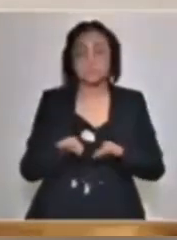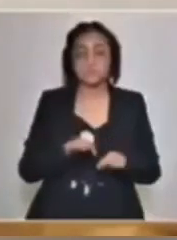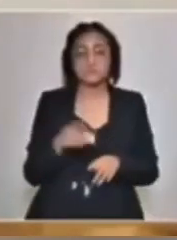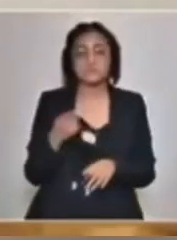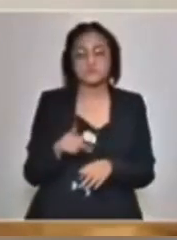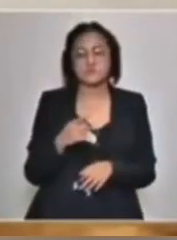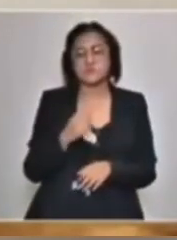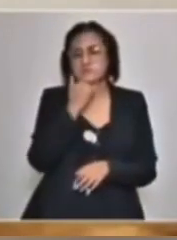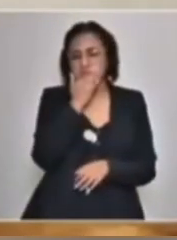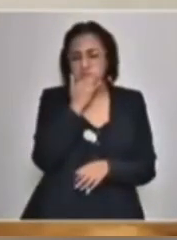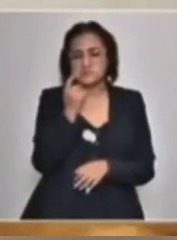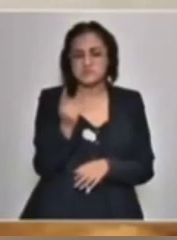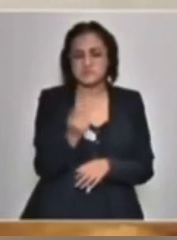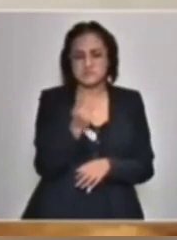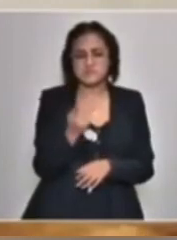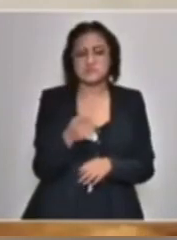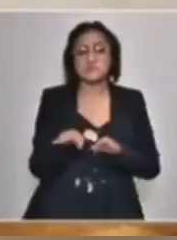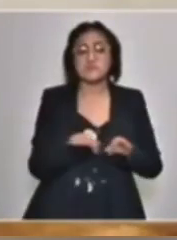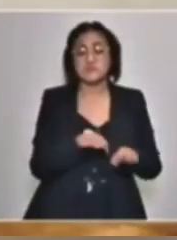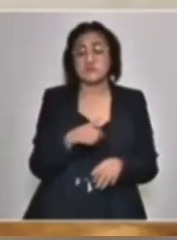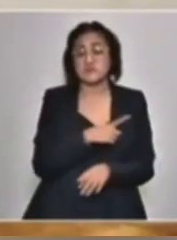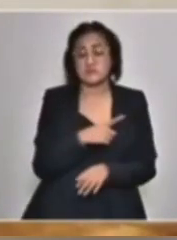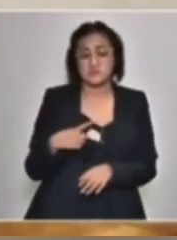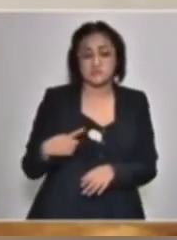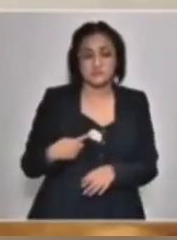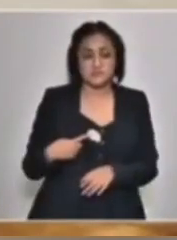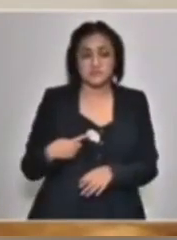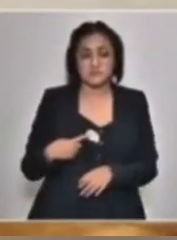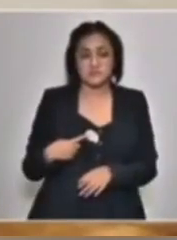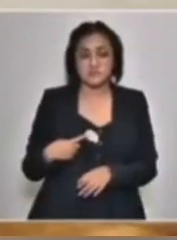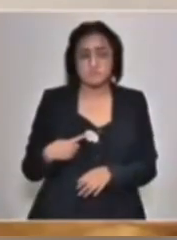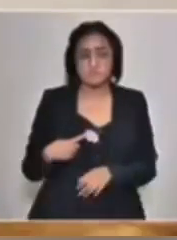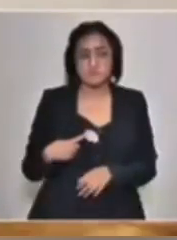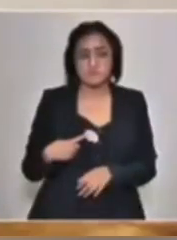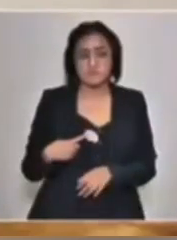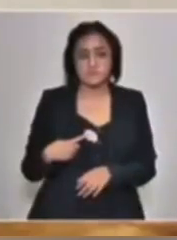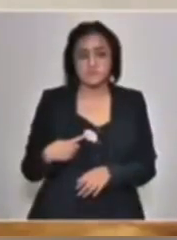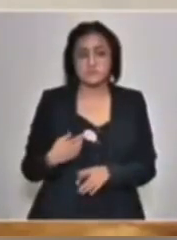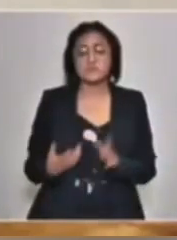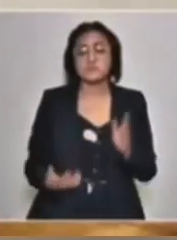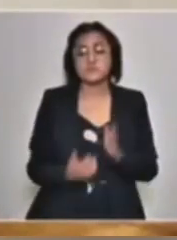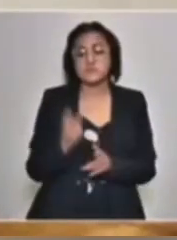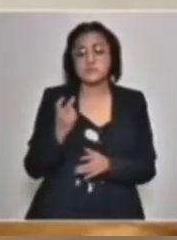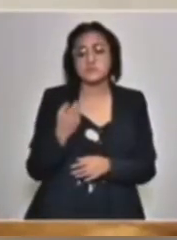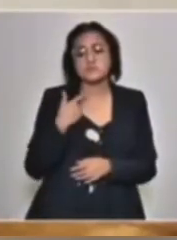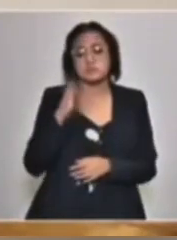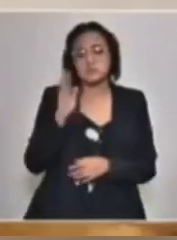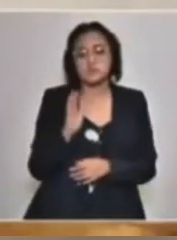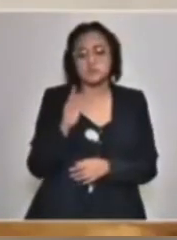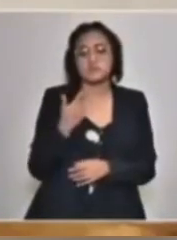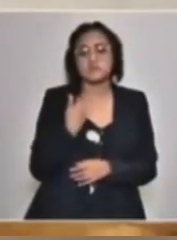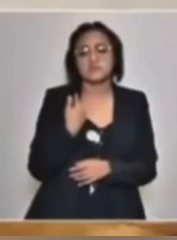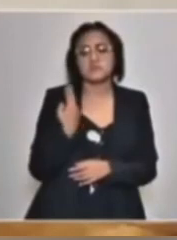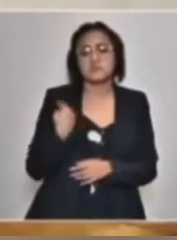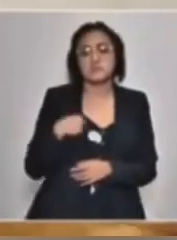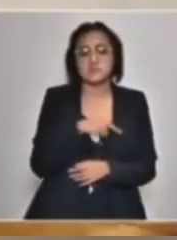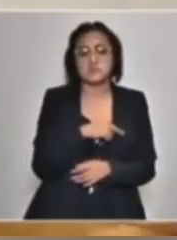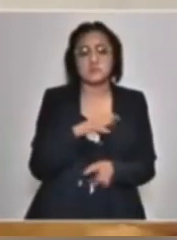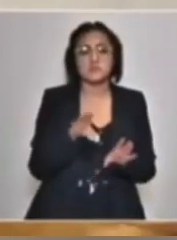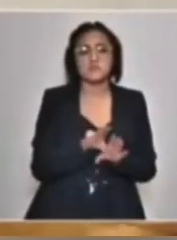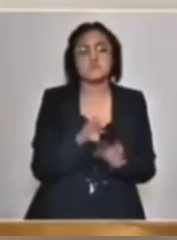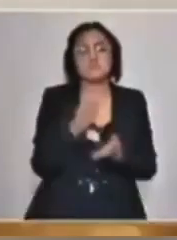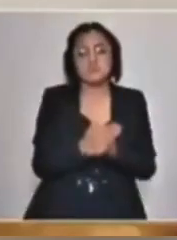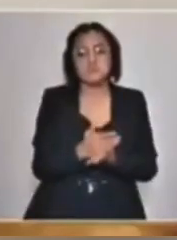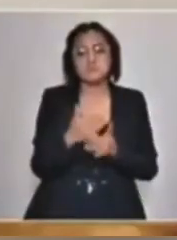Roberto Tenorio, los trabajos de reparación, si no parece que estamos entre nosotros deteniendo